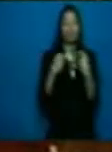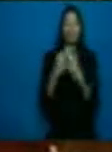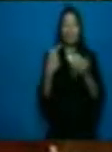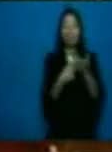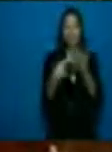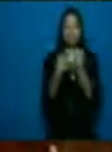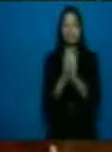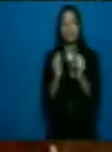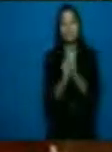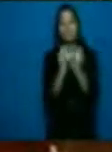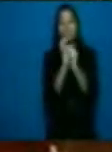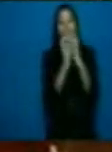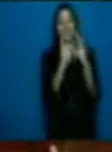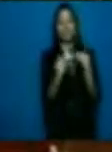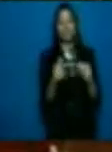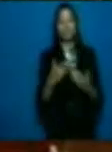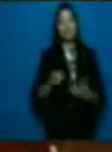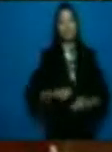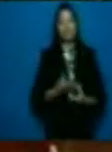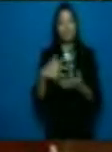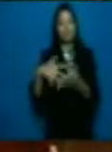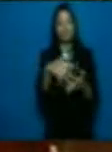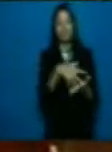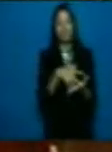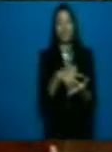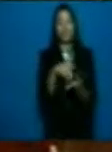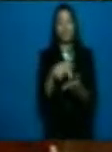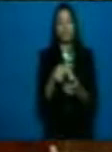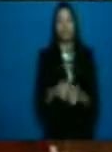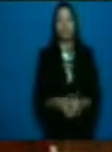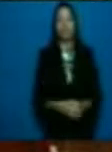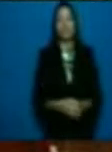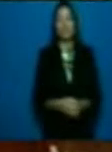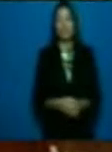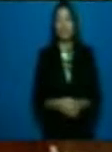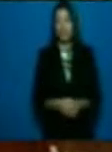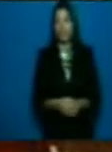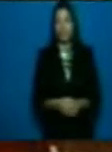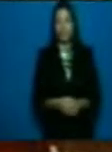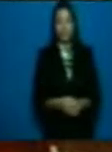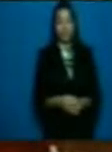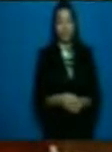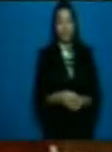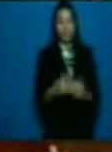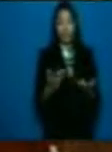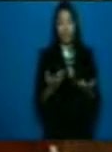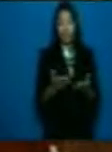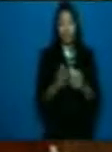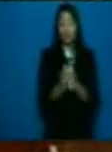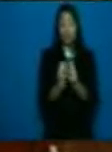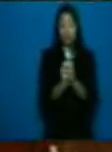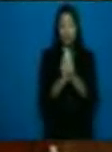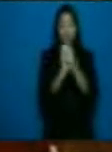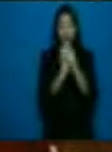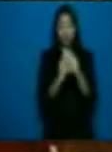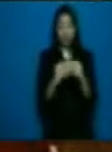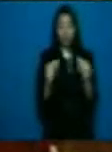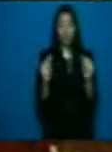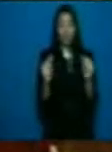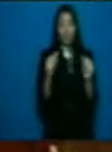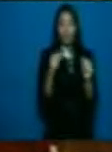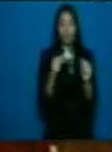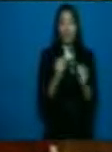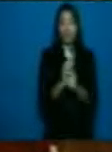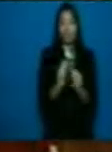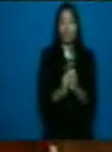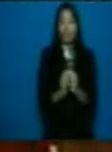poderes era de conocimiento público en el resto de centroamérica la solución a dicho